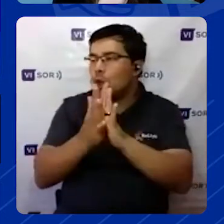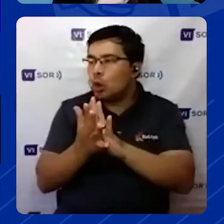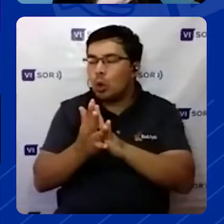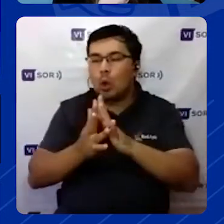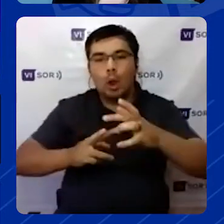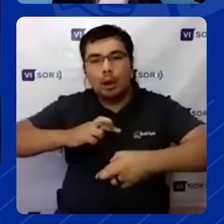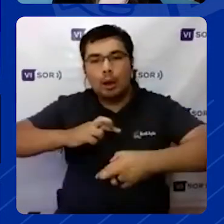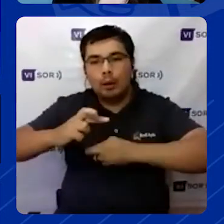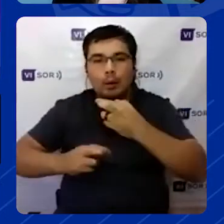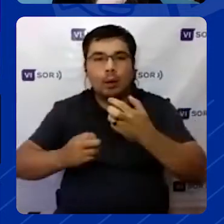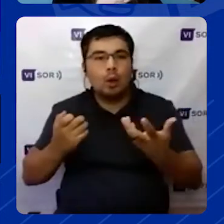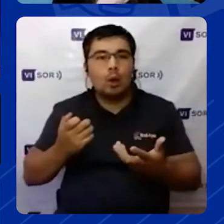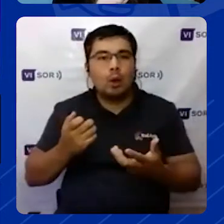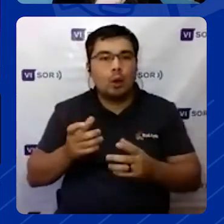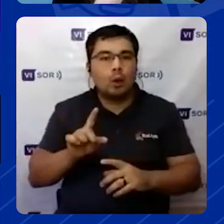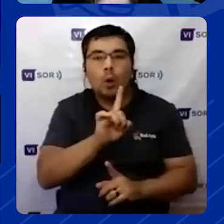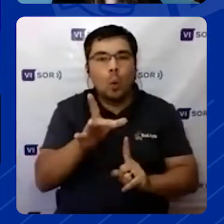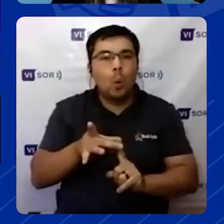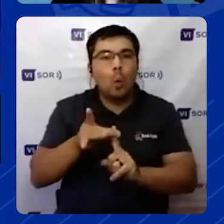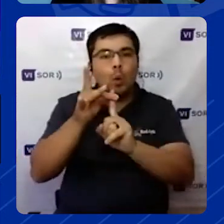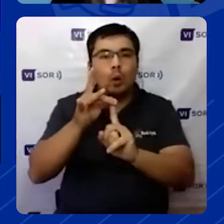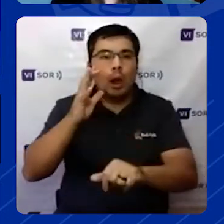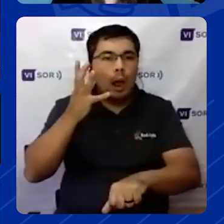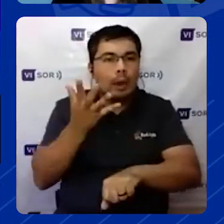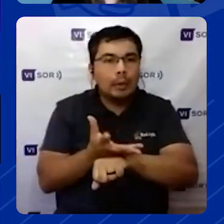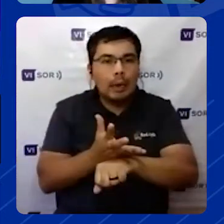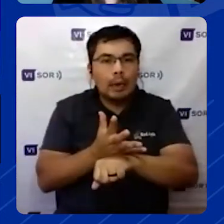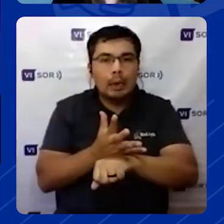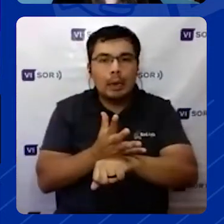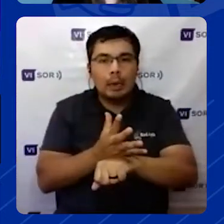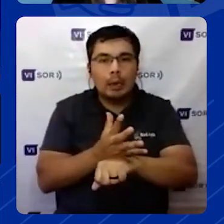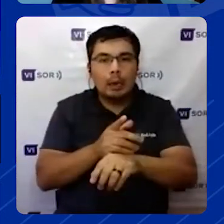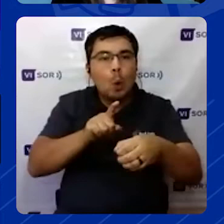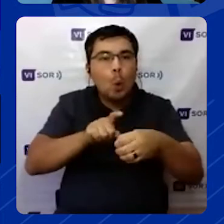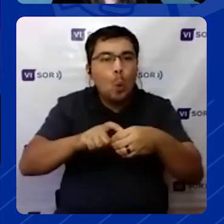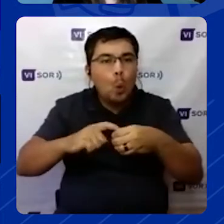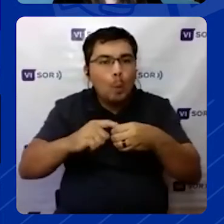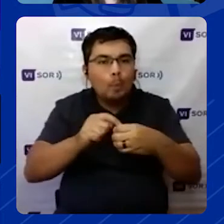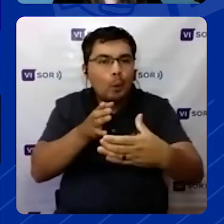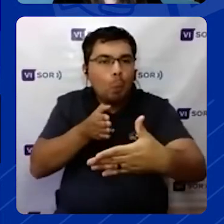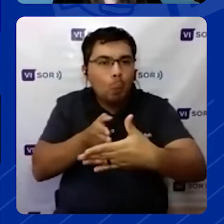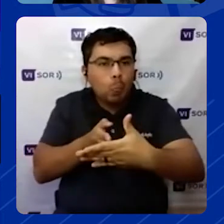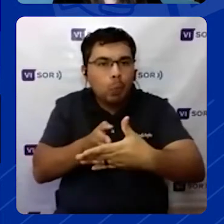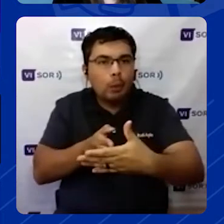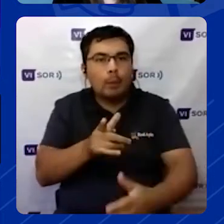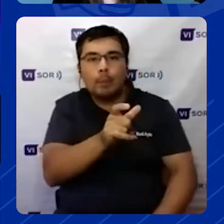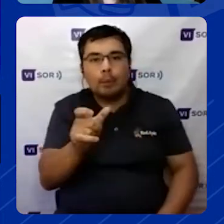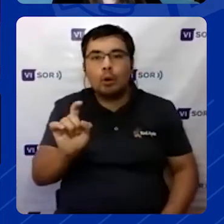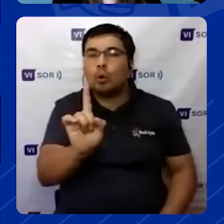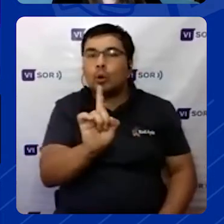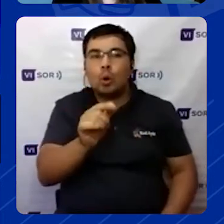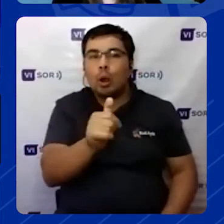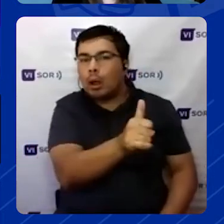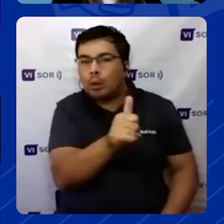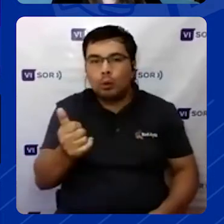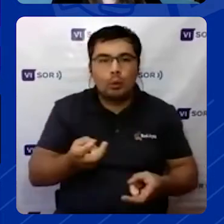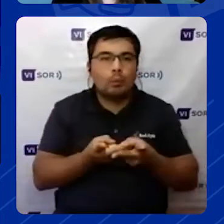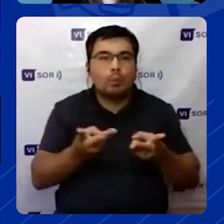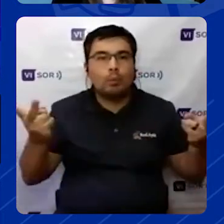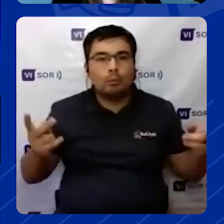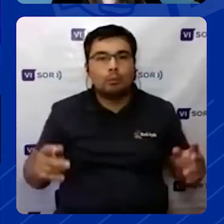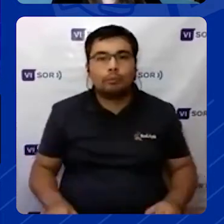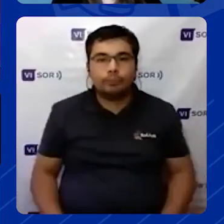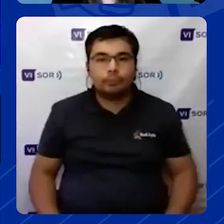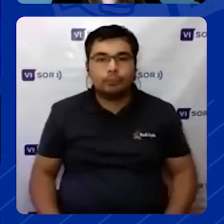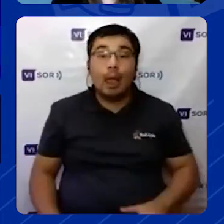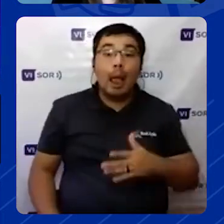esta ley de que hay cupos reservados para personas con discapacidad, sino que también puedan hablar. Nosotros, además, para que se